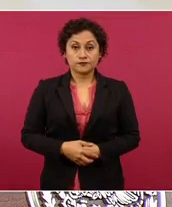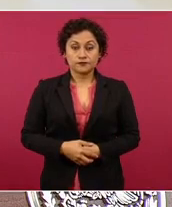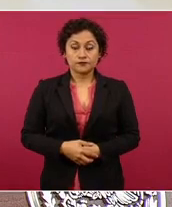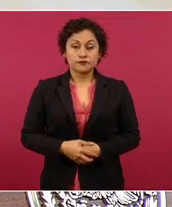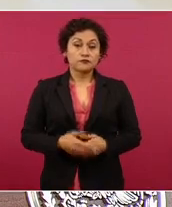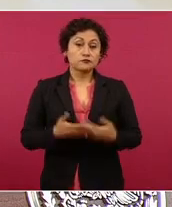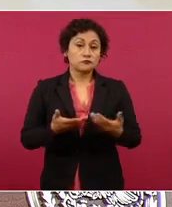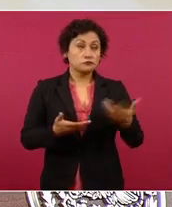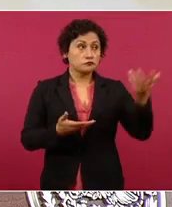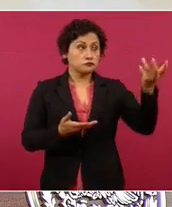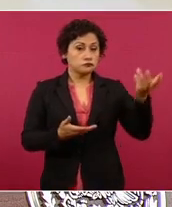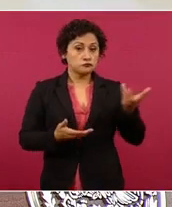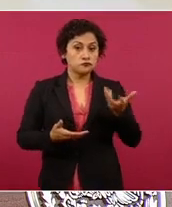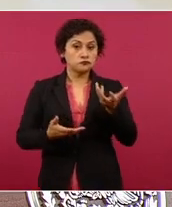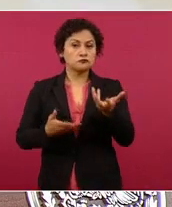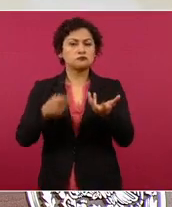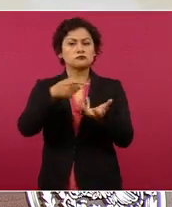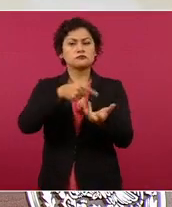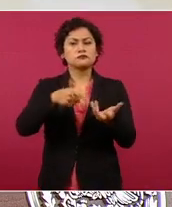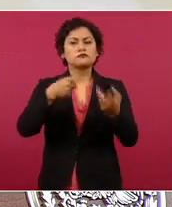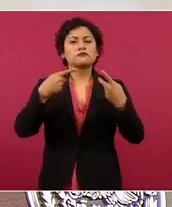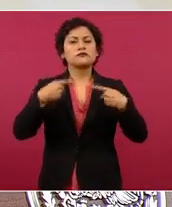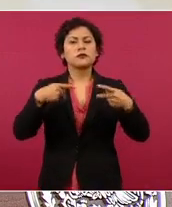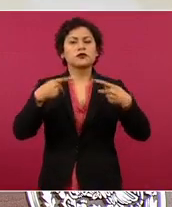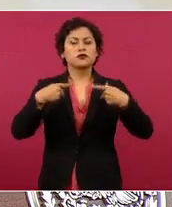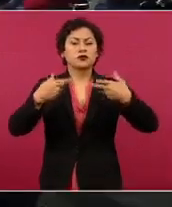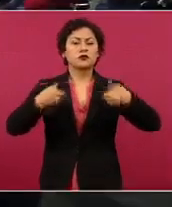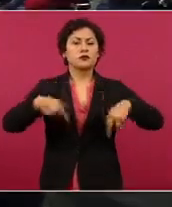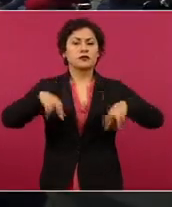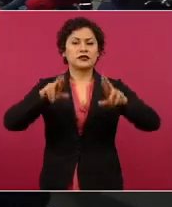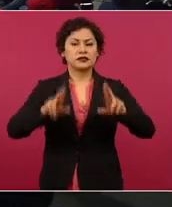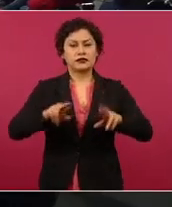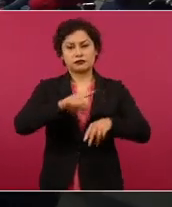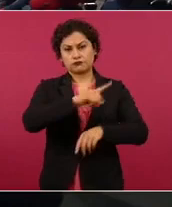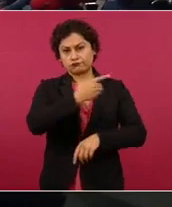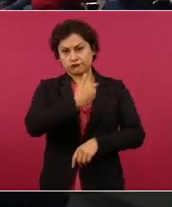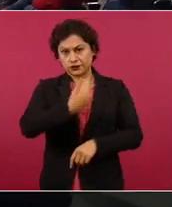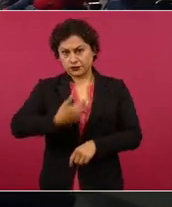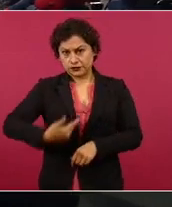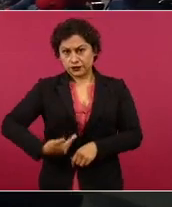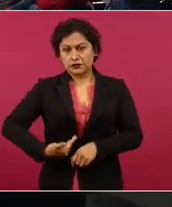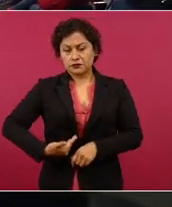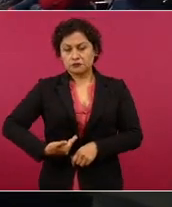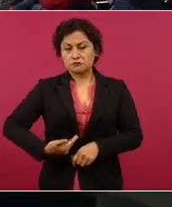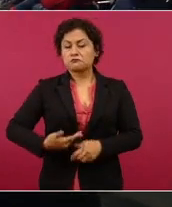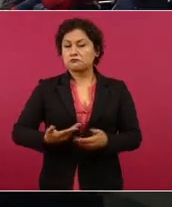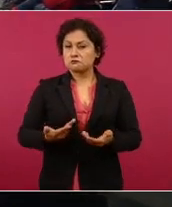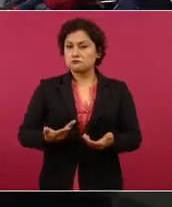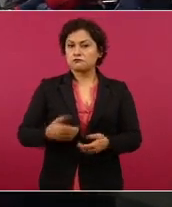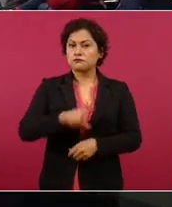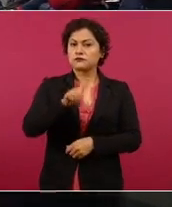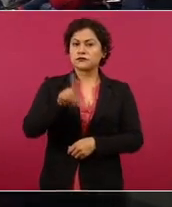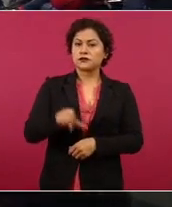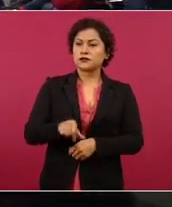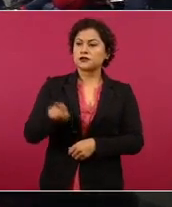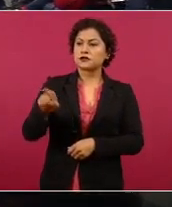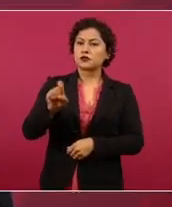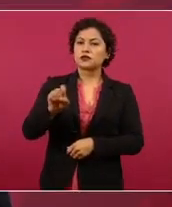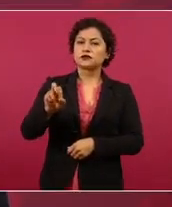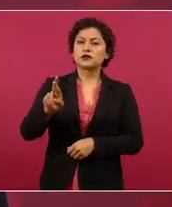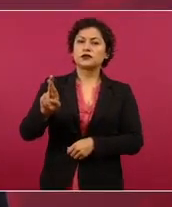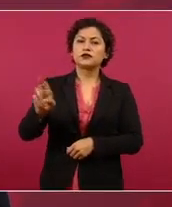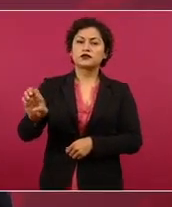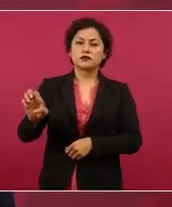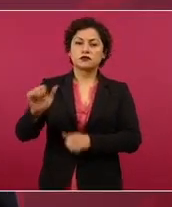Vienen representantes del presidente Biden. Más tarde, Relaciones Exteriores va